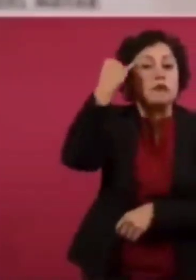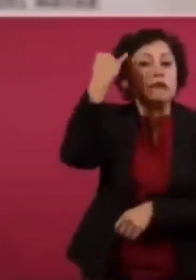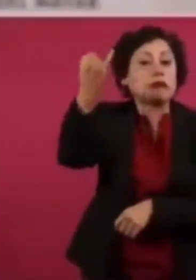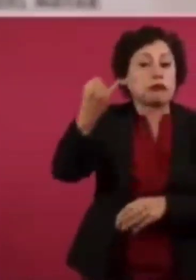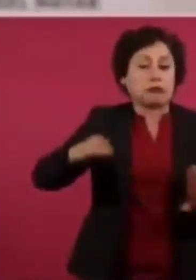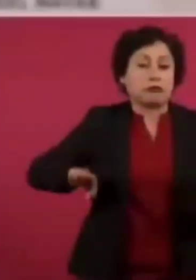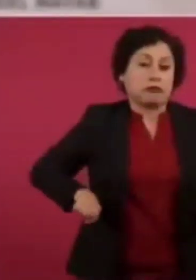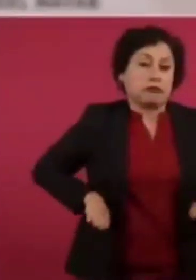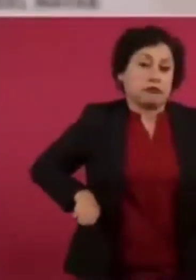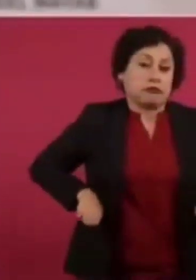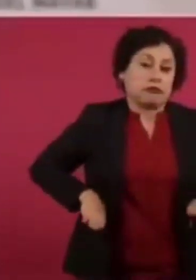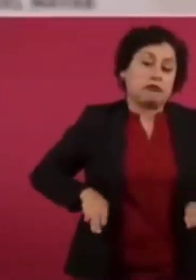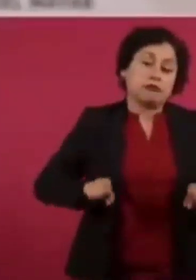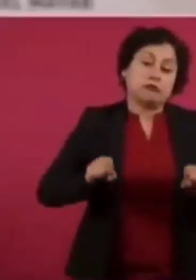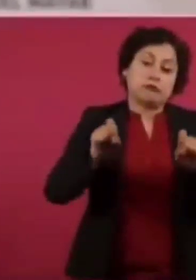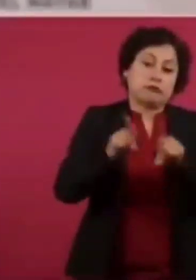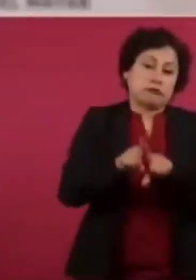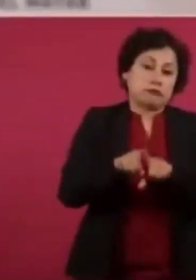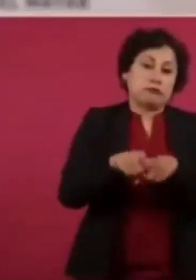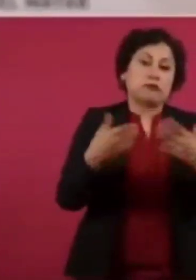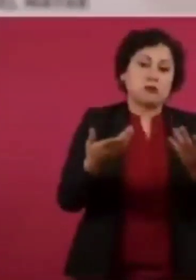en el mundo.